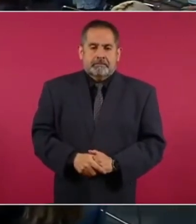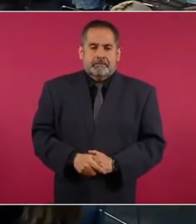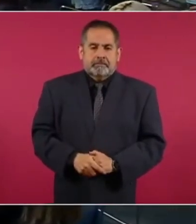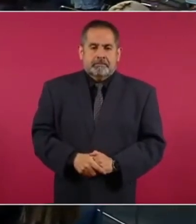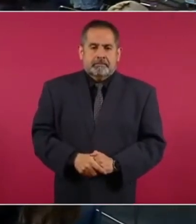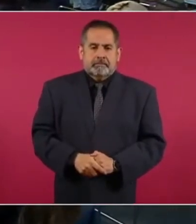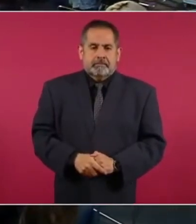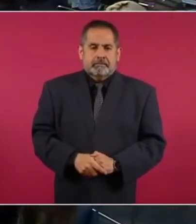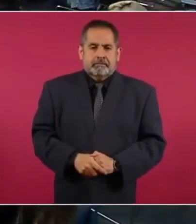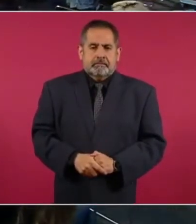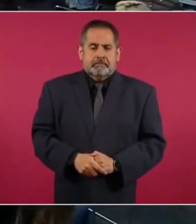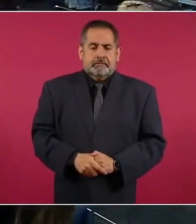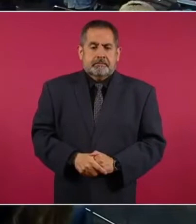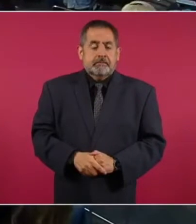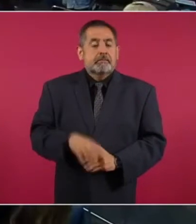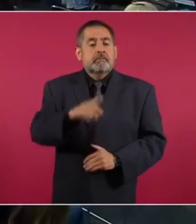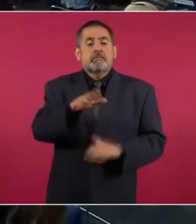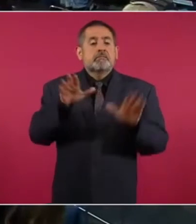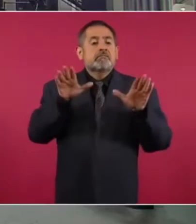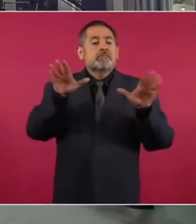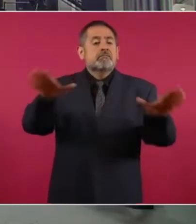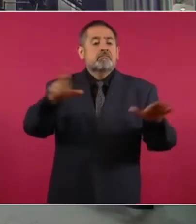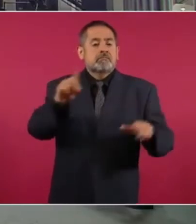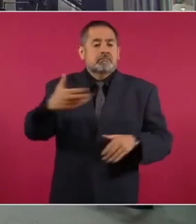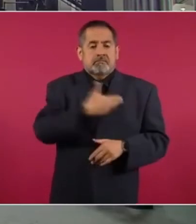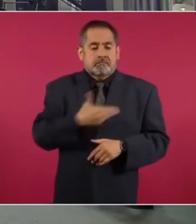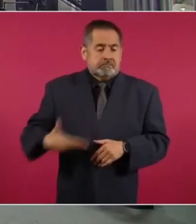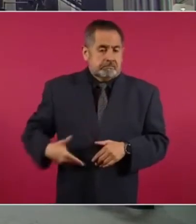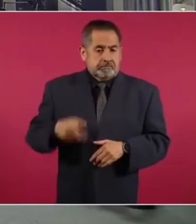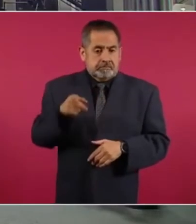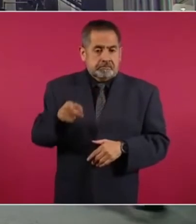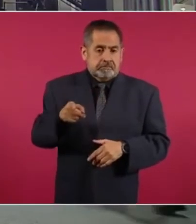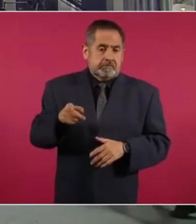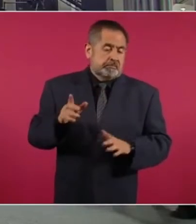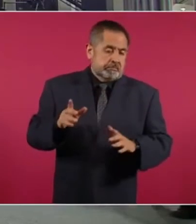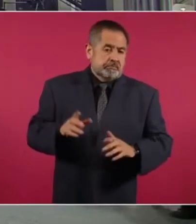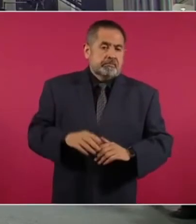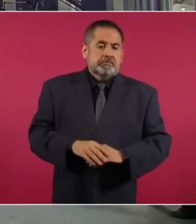¿Sería rentable para… El avión presidencial es…